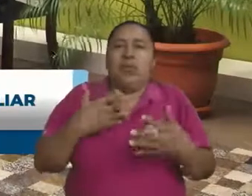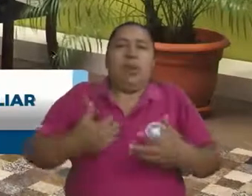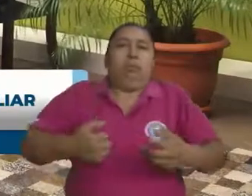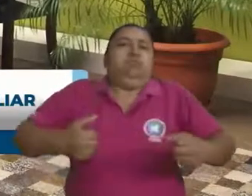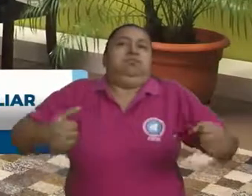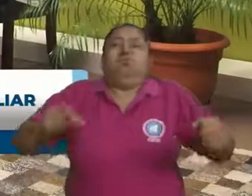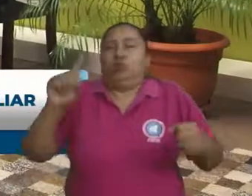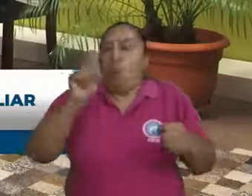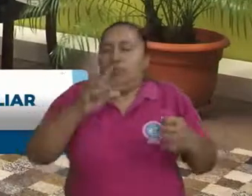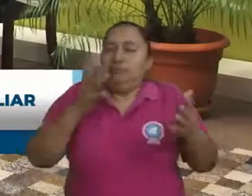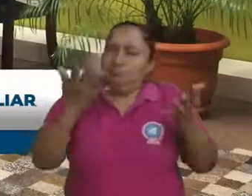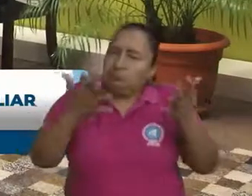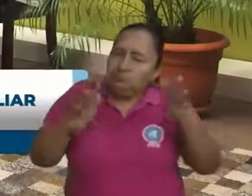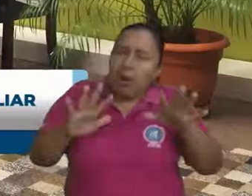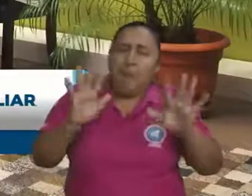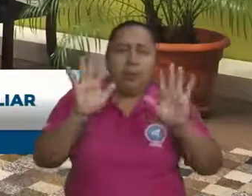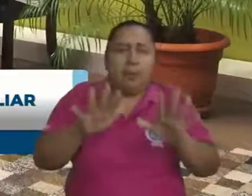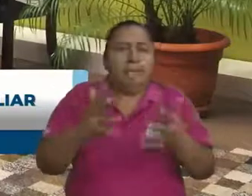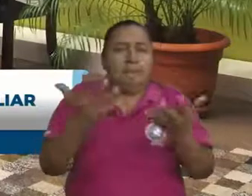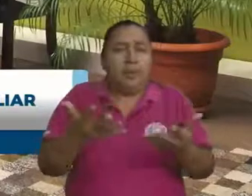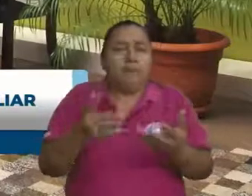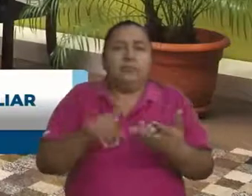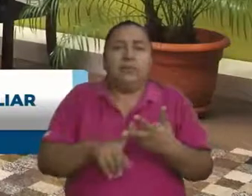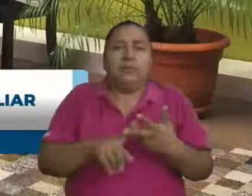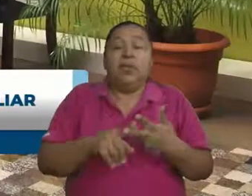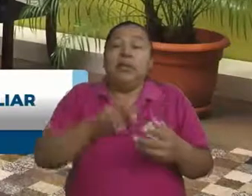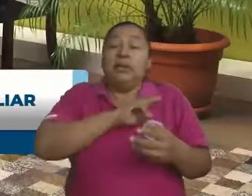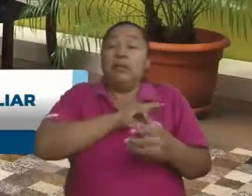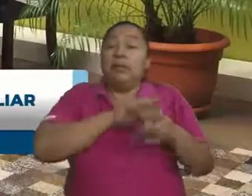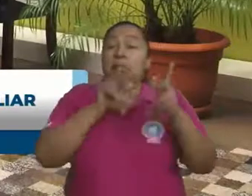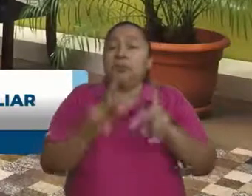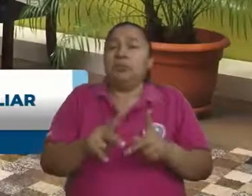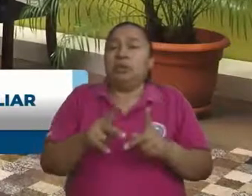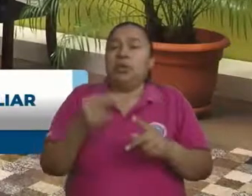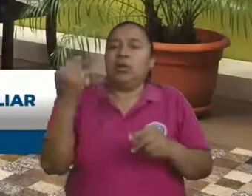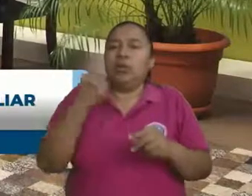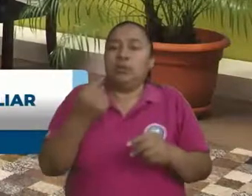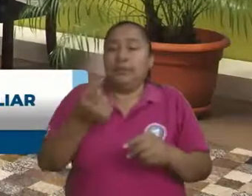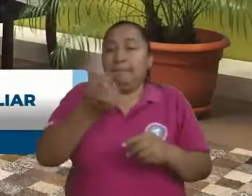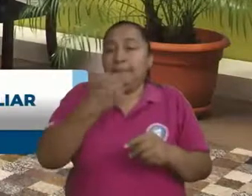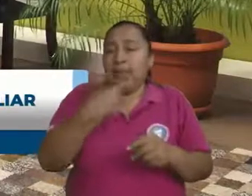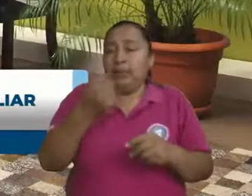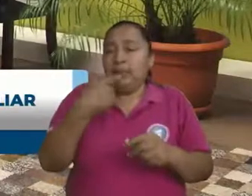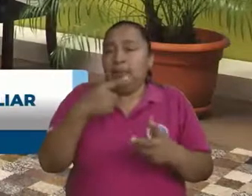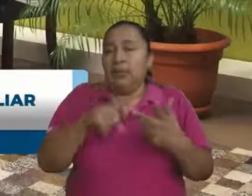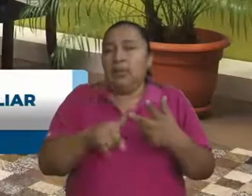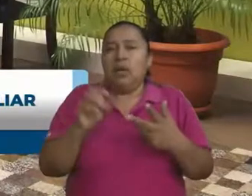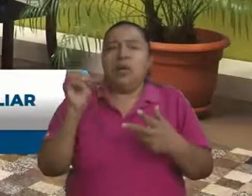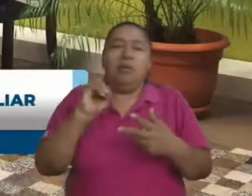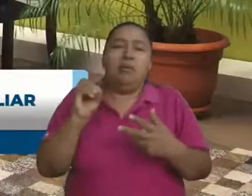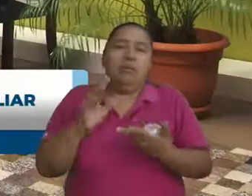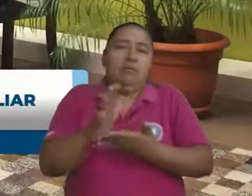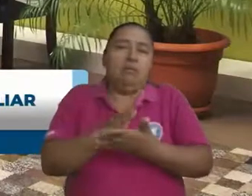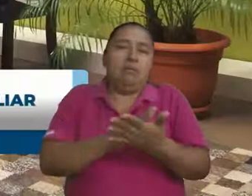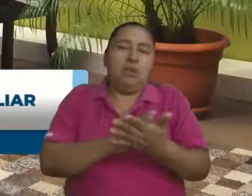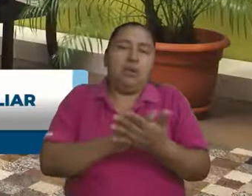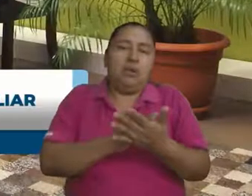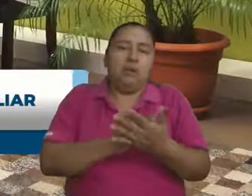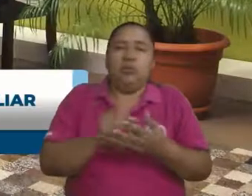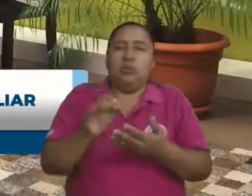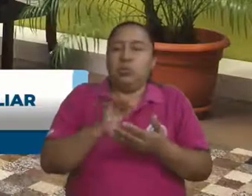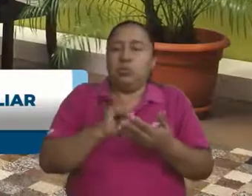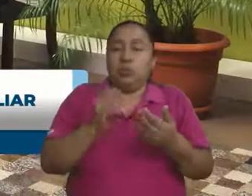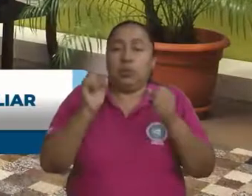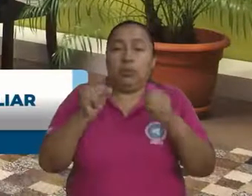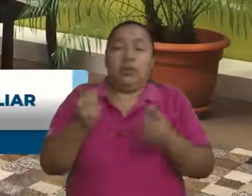la obesidad. Si aquellas personas que consumen fármacos o algunas sustancias que